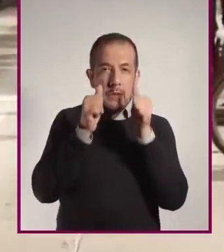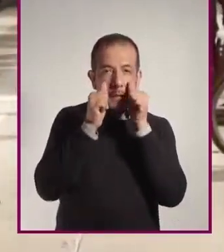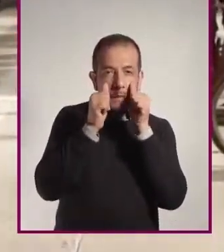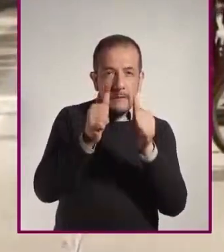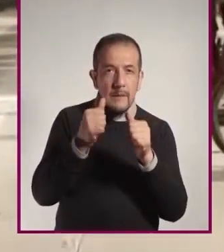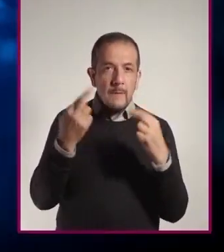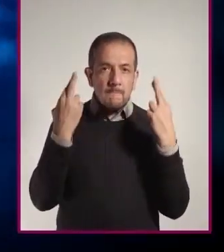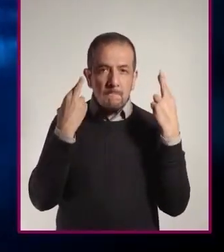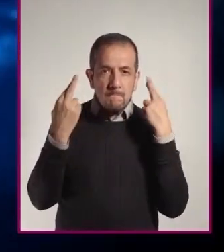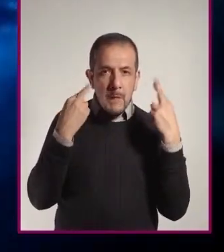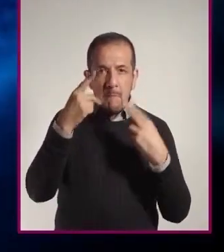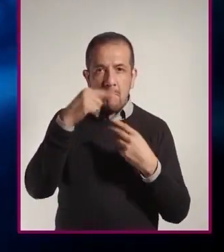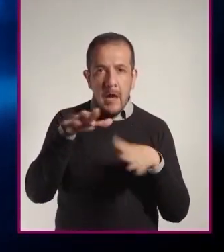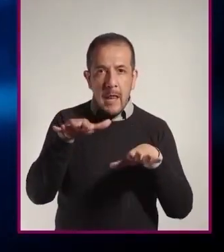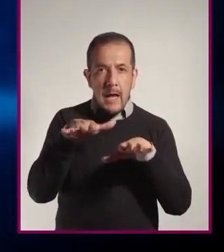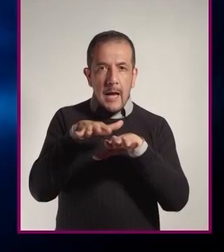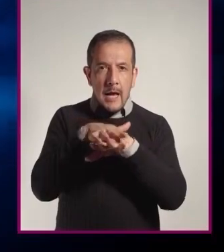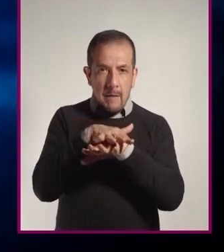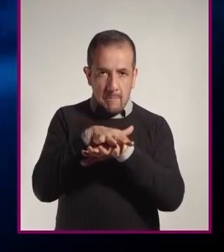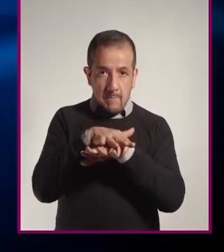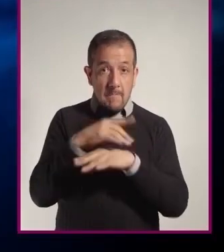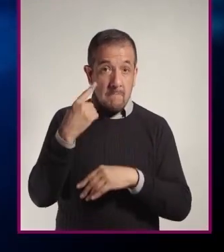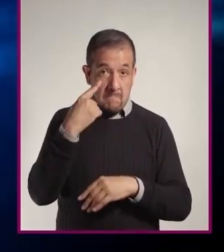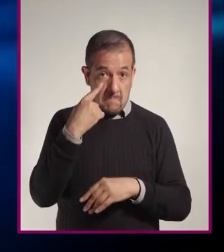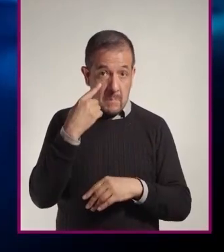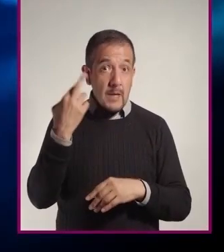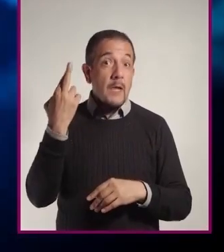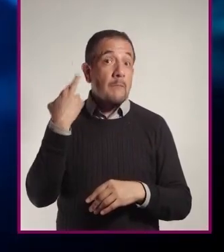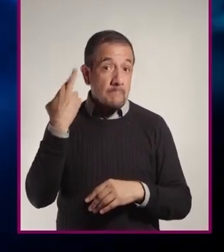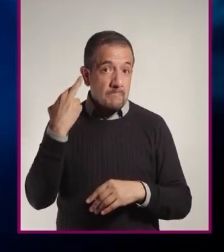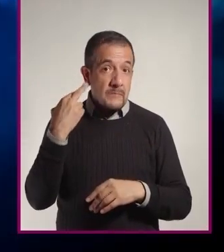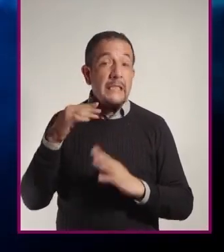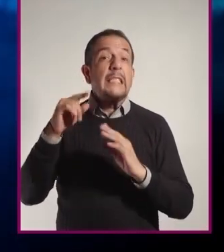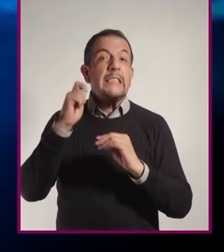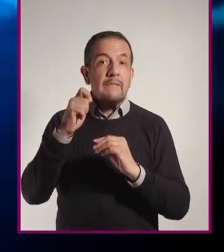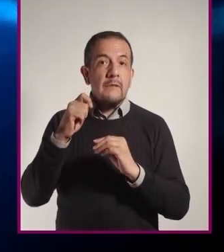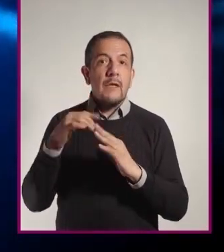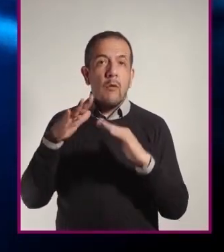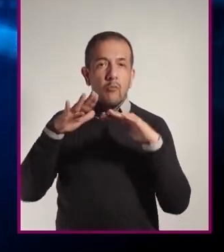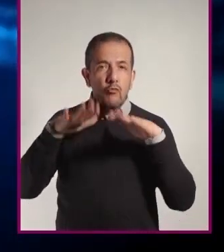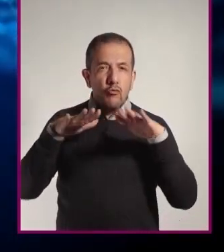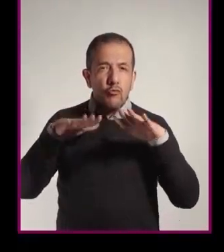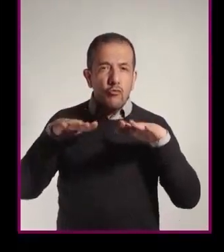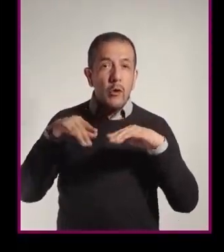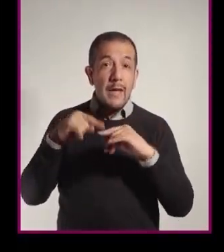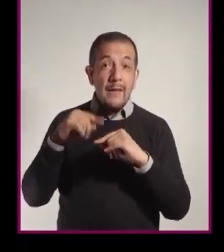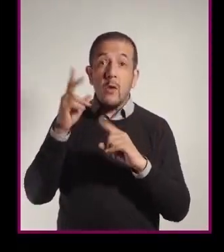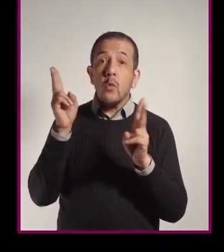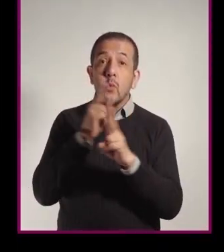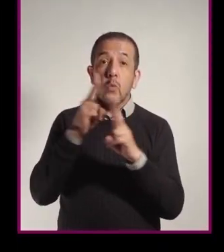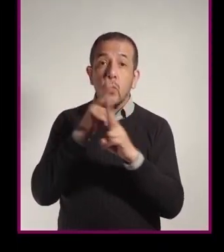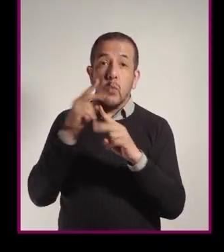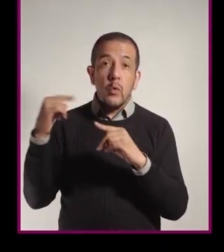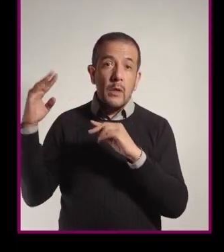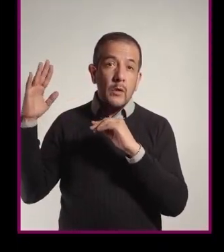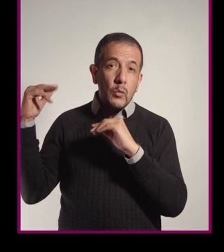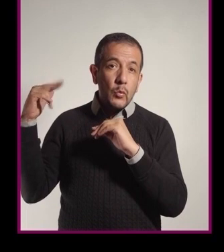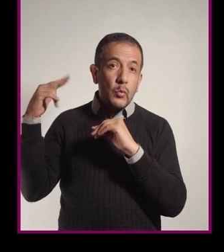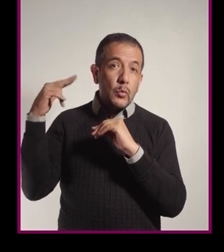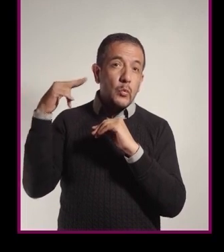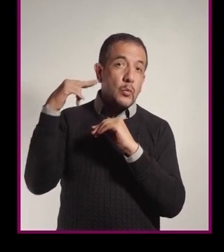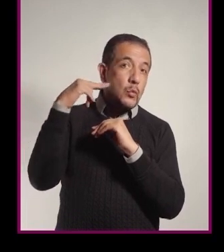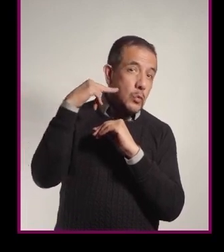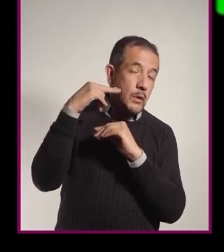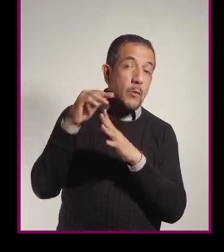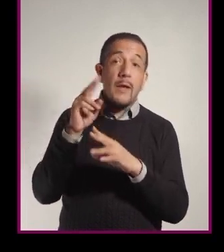mejorarlo. El sonido es vibración. Son ondas que se propagan en el aire, el cual funciona para que